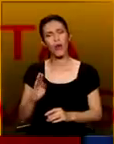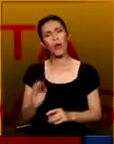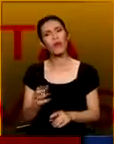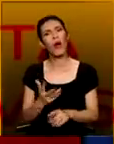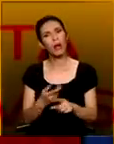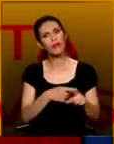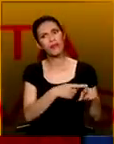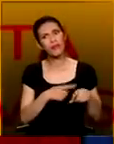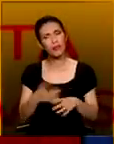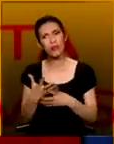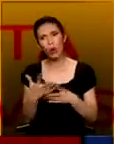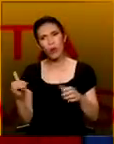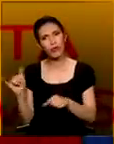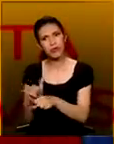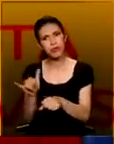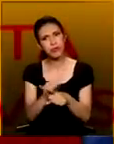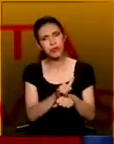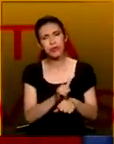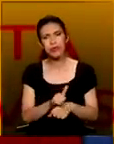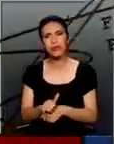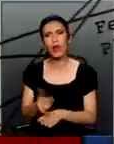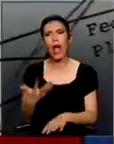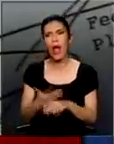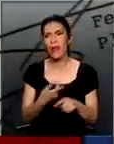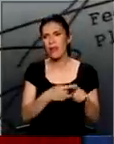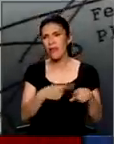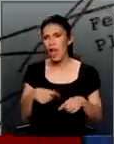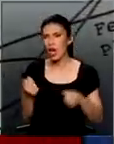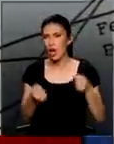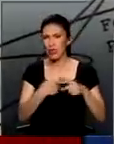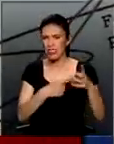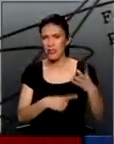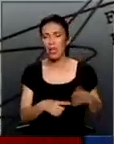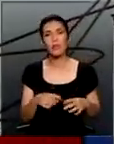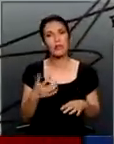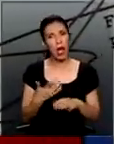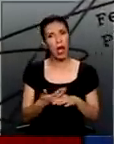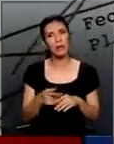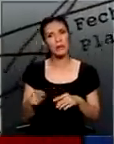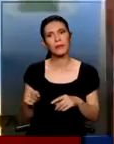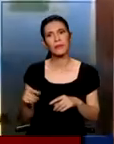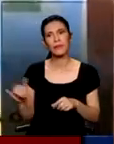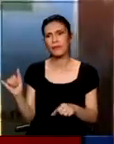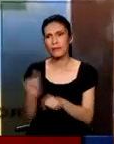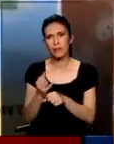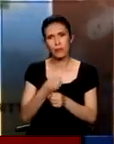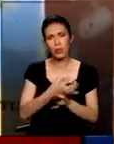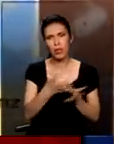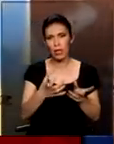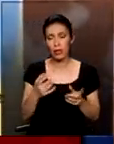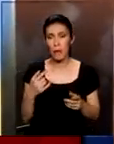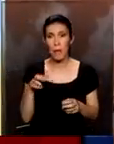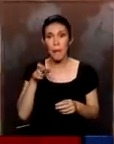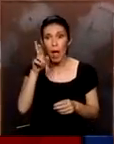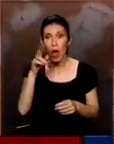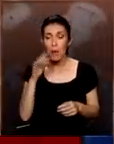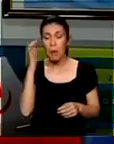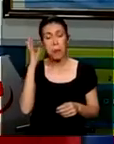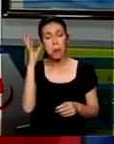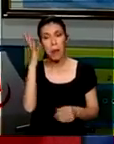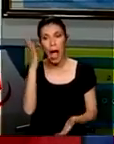pero de todo hay entre los denunciantes de una estafa masiva. Dicen que lo peor es que nunca se dieron cuenta cuando terminaron siendo